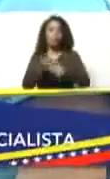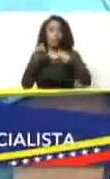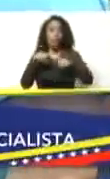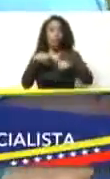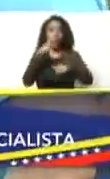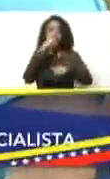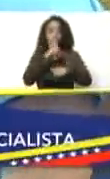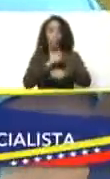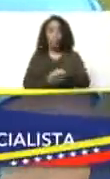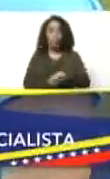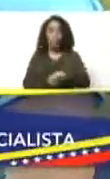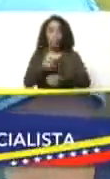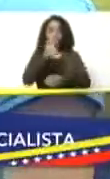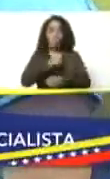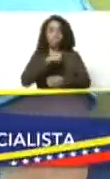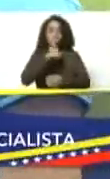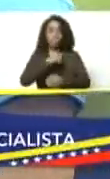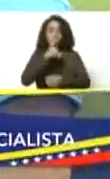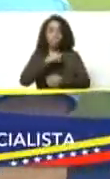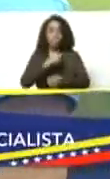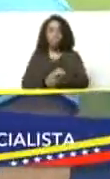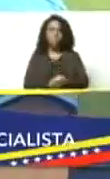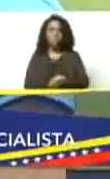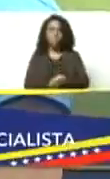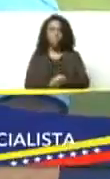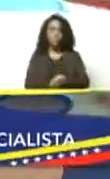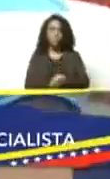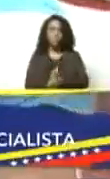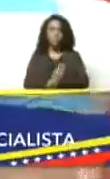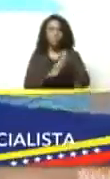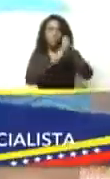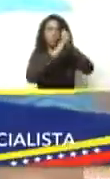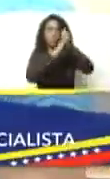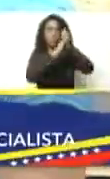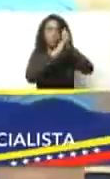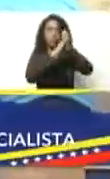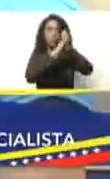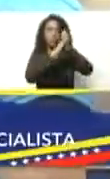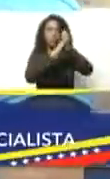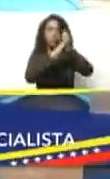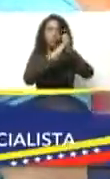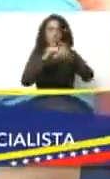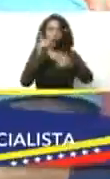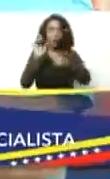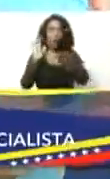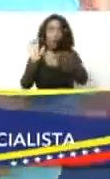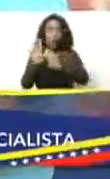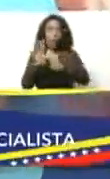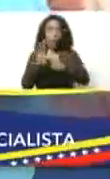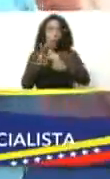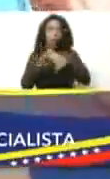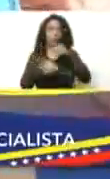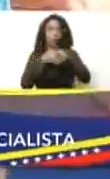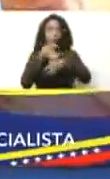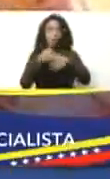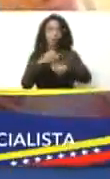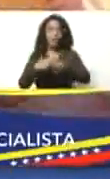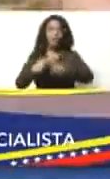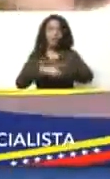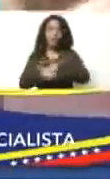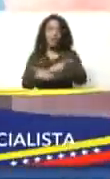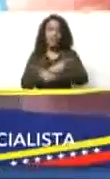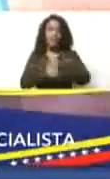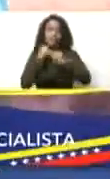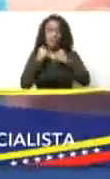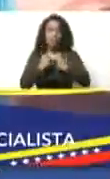años de resistencia, guiado por la prédica de su ejemplo, cuando habla de los nervios acero,